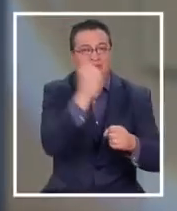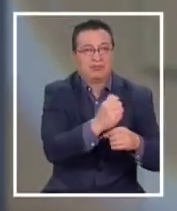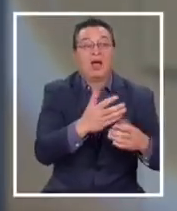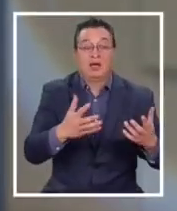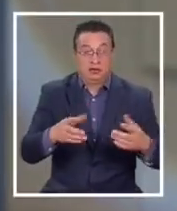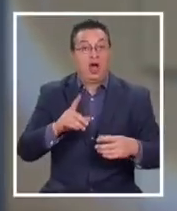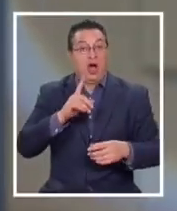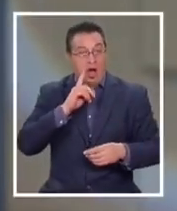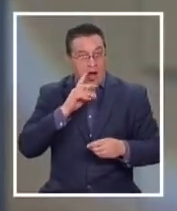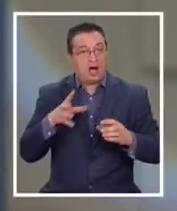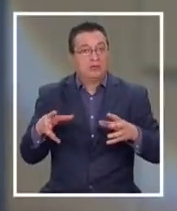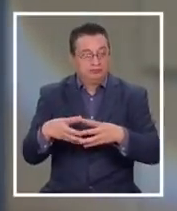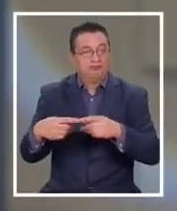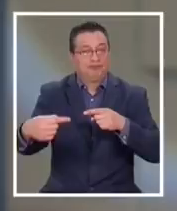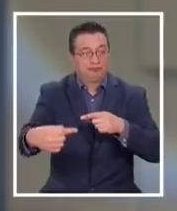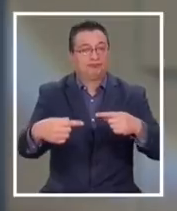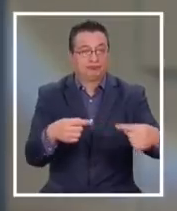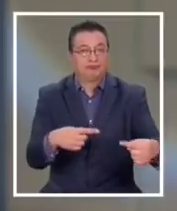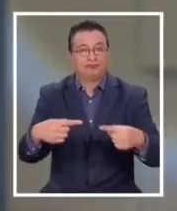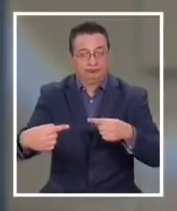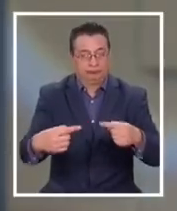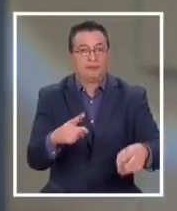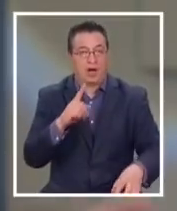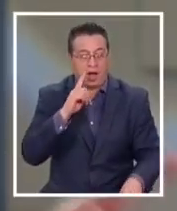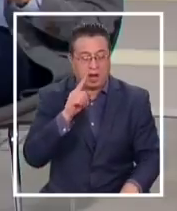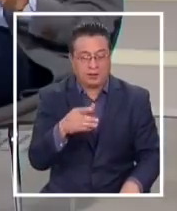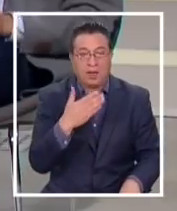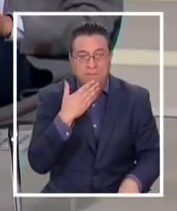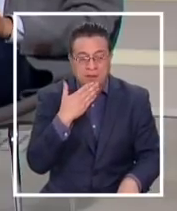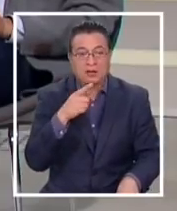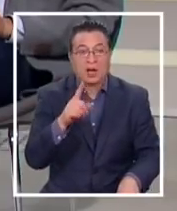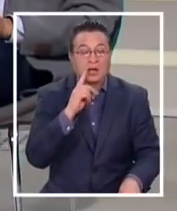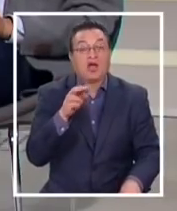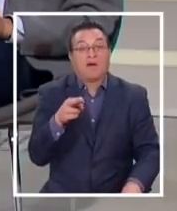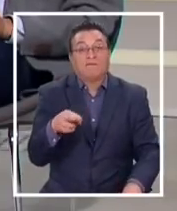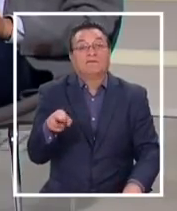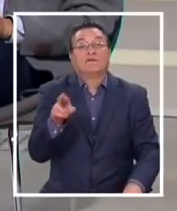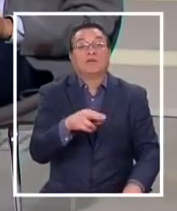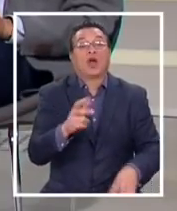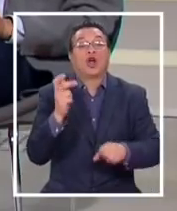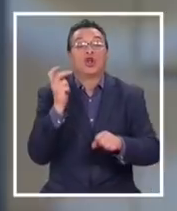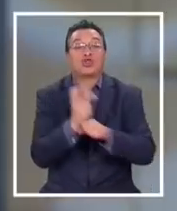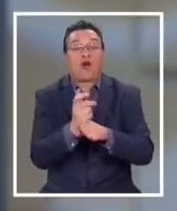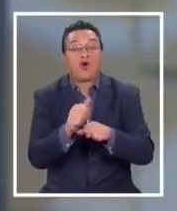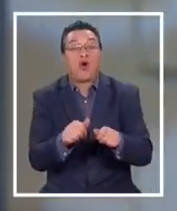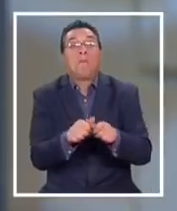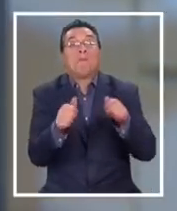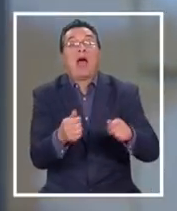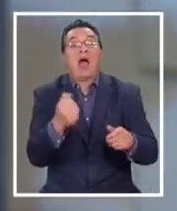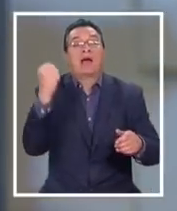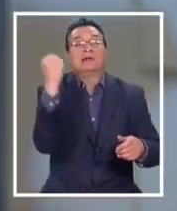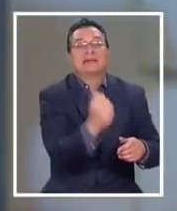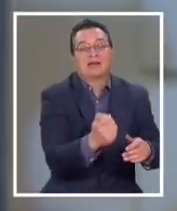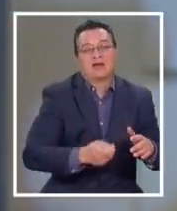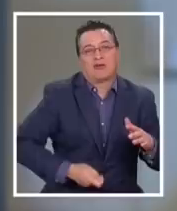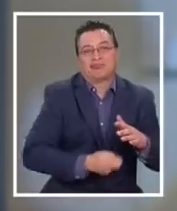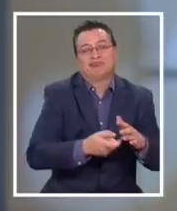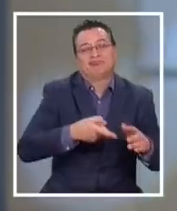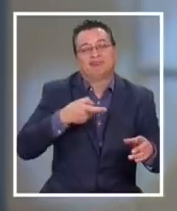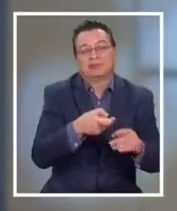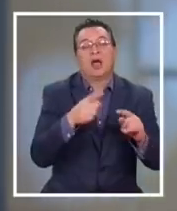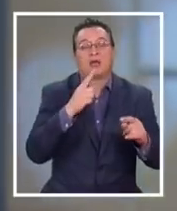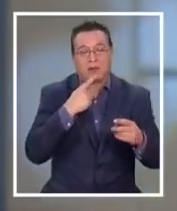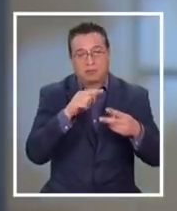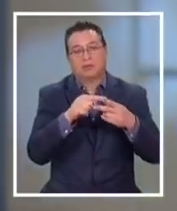¿ah? No. Mucho más pelea territorial, pero lo otro es que volvemos al robo con homicidio, ¿cierto? Y nuevamente